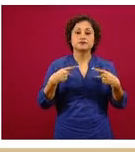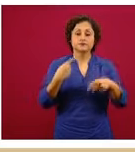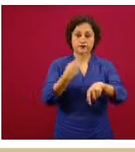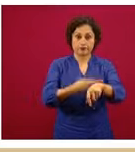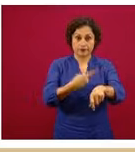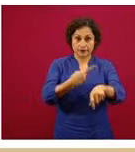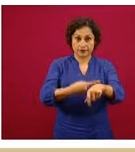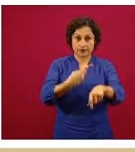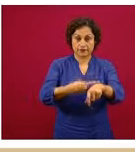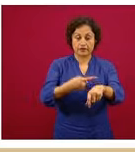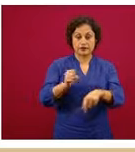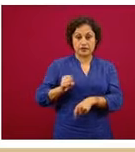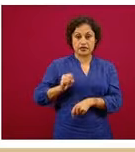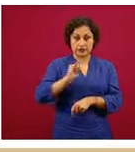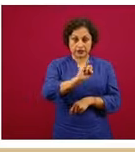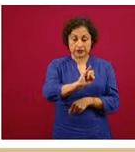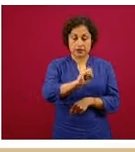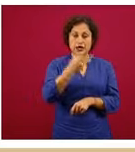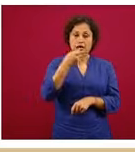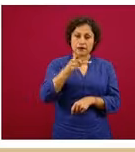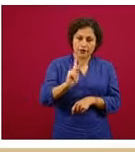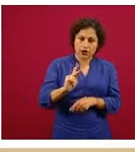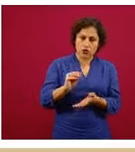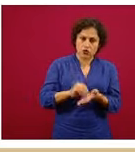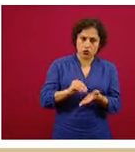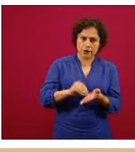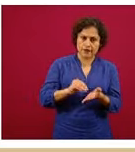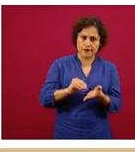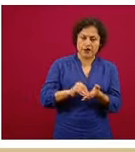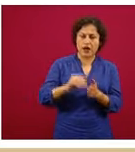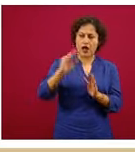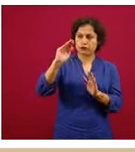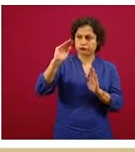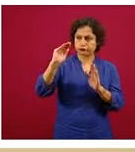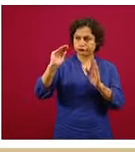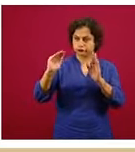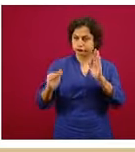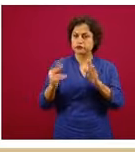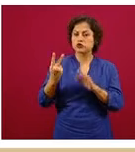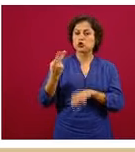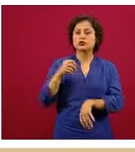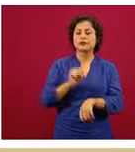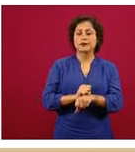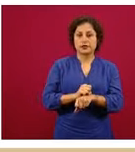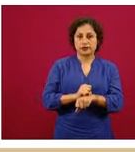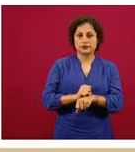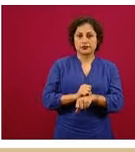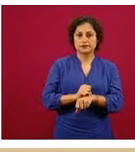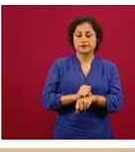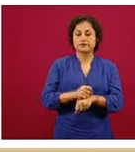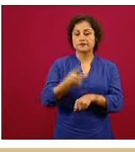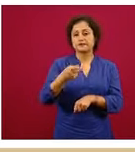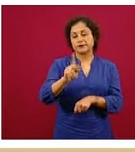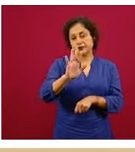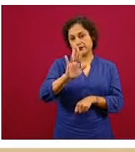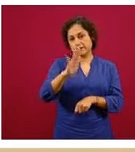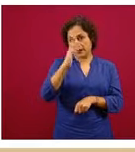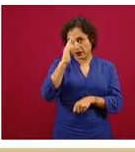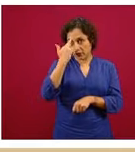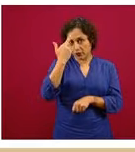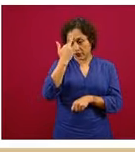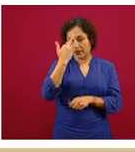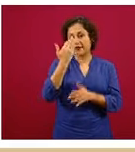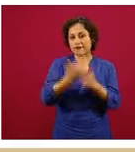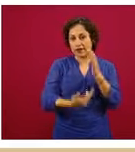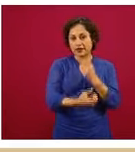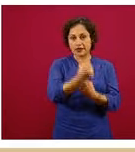confirmado, vemos todavía esta tendencia descendente en las últimas 2 semanas, pero recordemos que tenemos casos aún pendientes